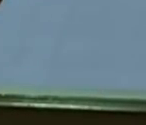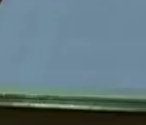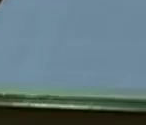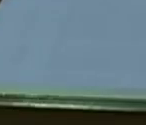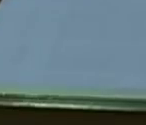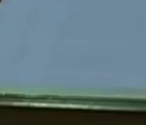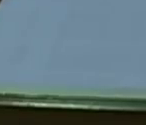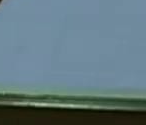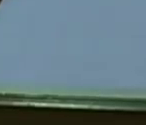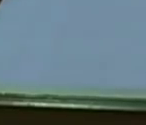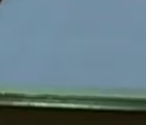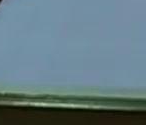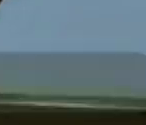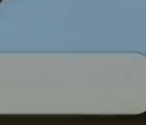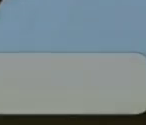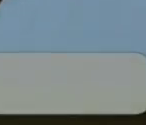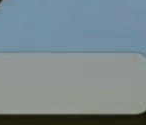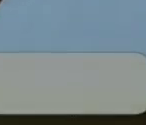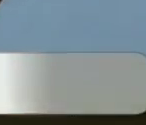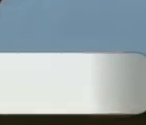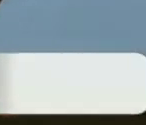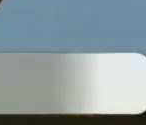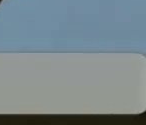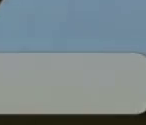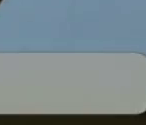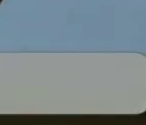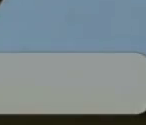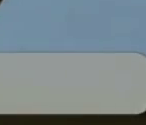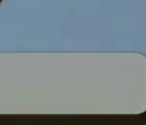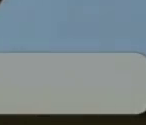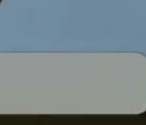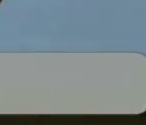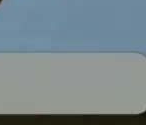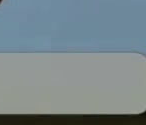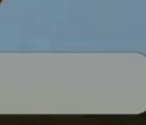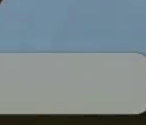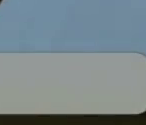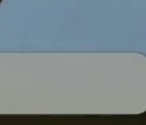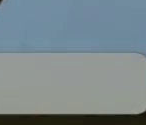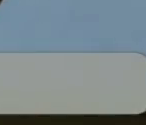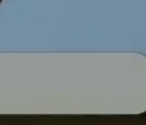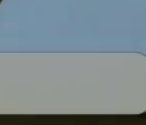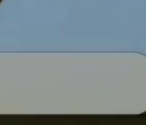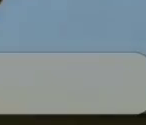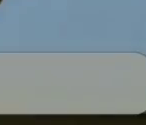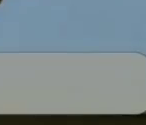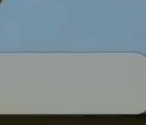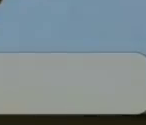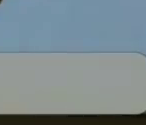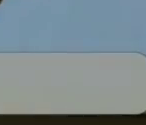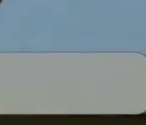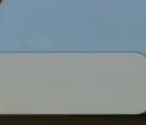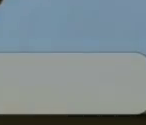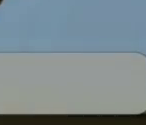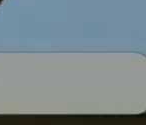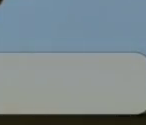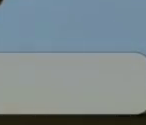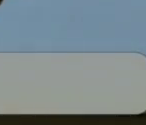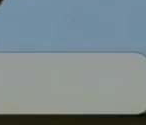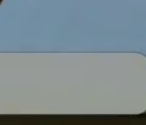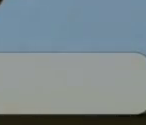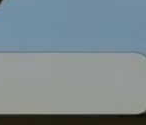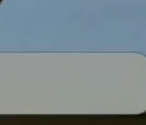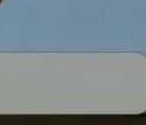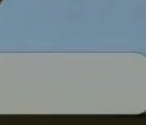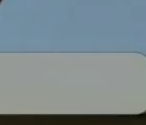Estado, que podrá ser adquirido por cualquier persona natural o jurídica, extranjera o de nacionalidad venezolana.